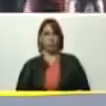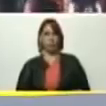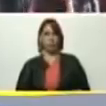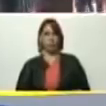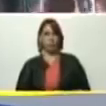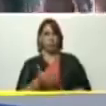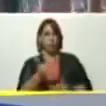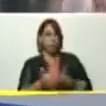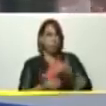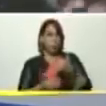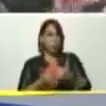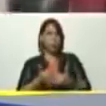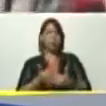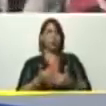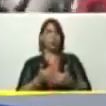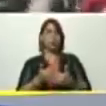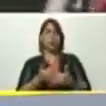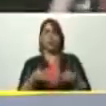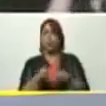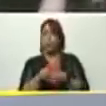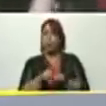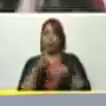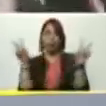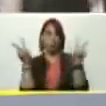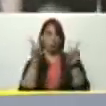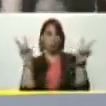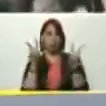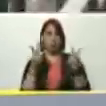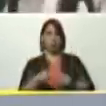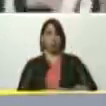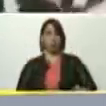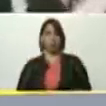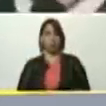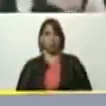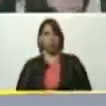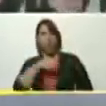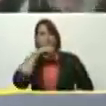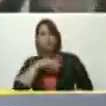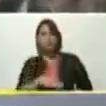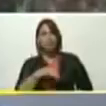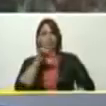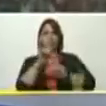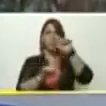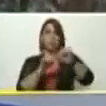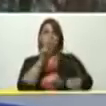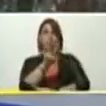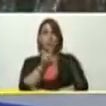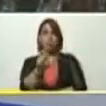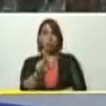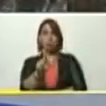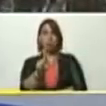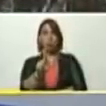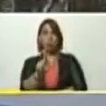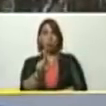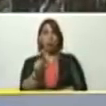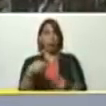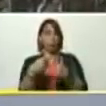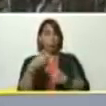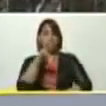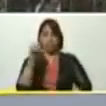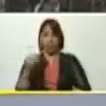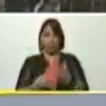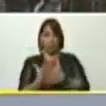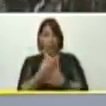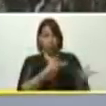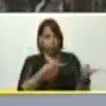Cabalgando, victoriosos, la historia del siglo XXI. Por eso el 20 de mayo los